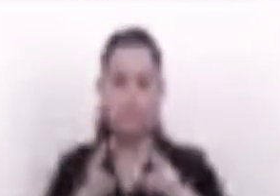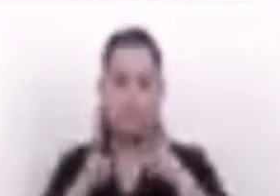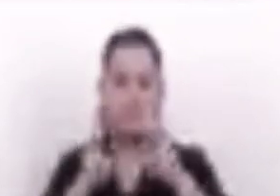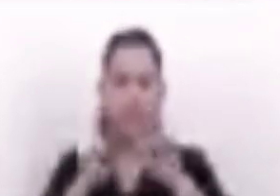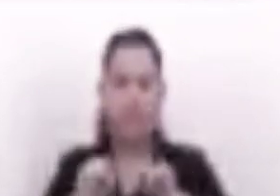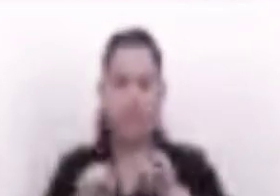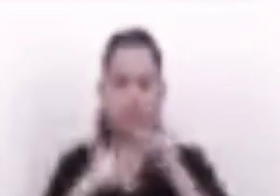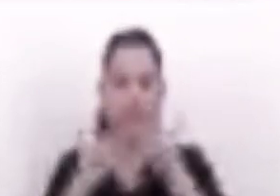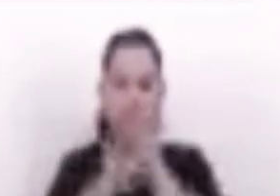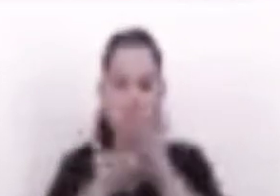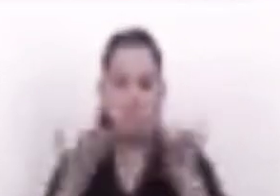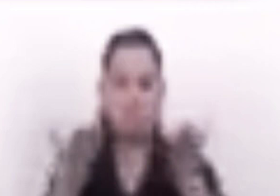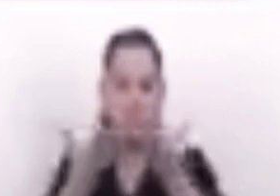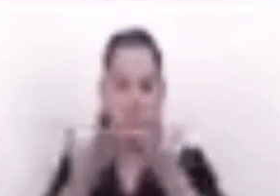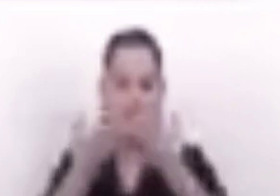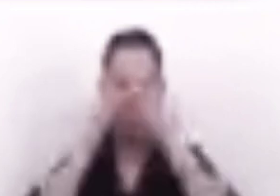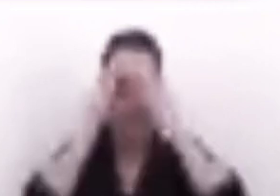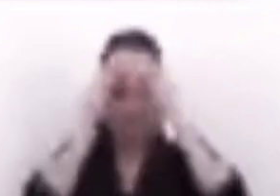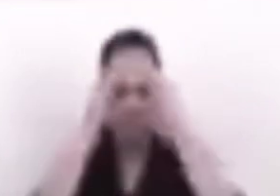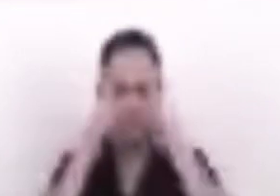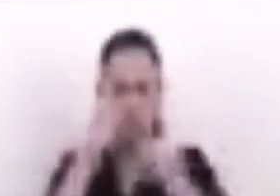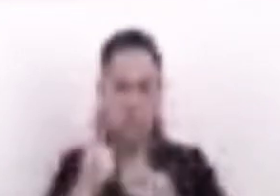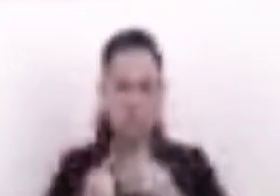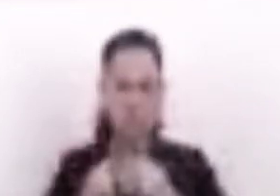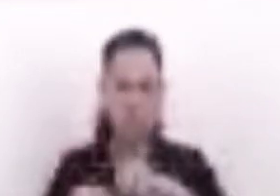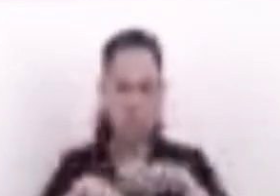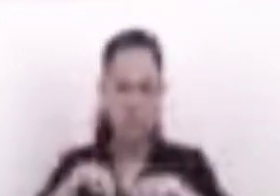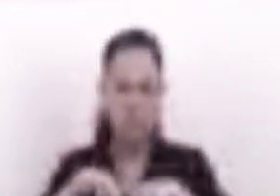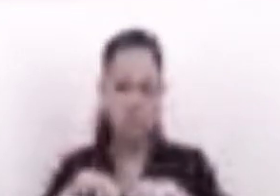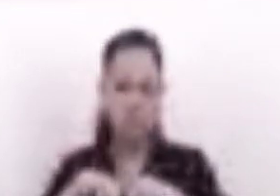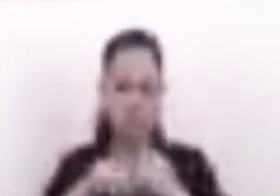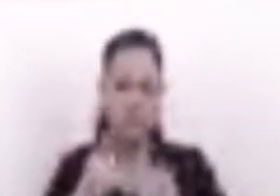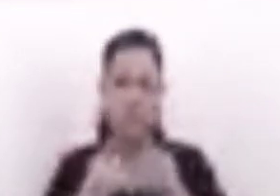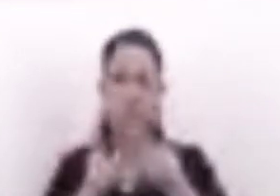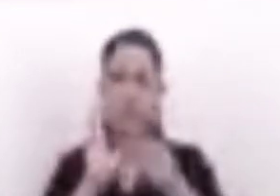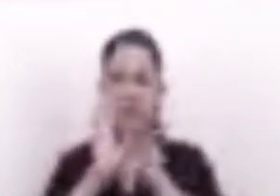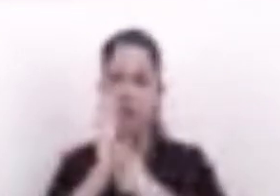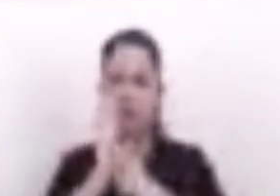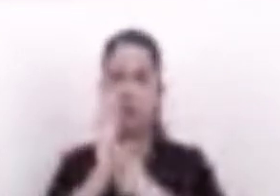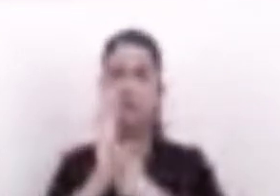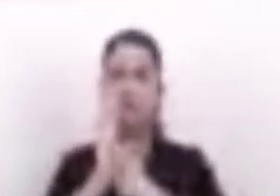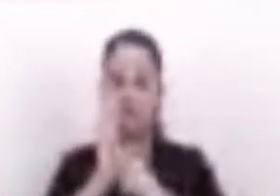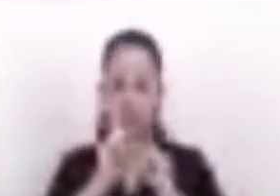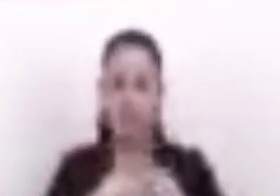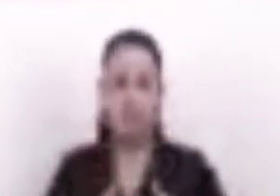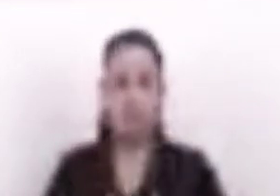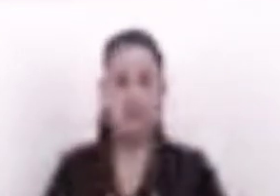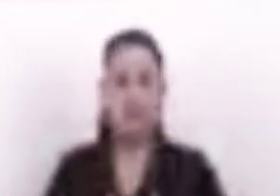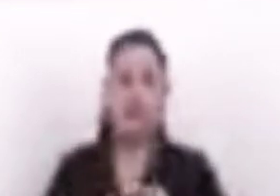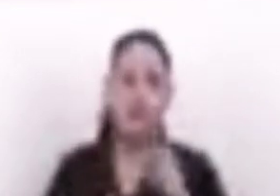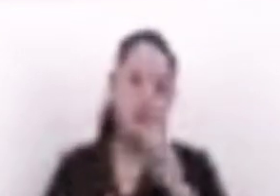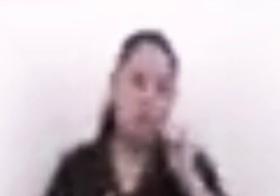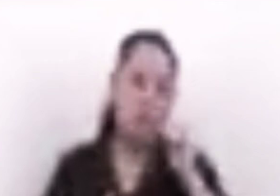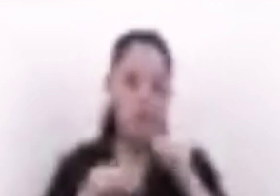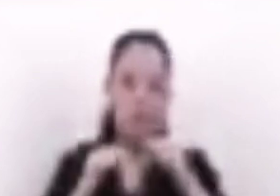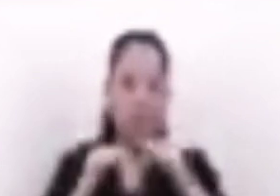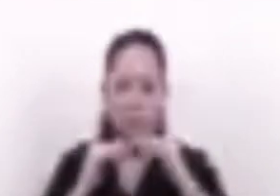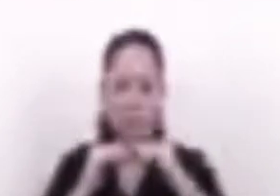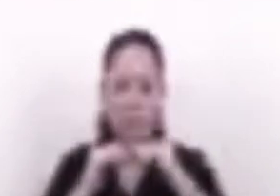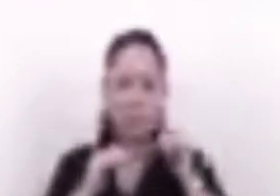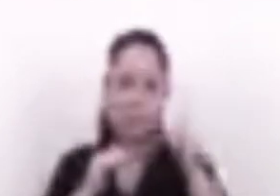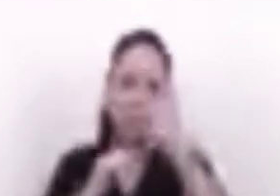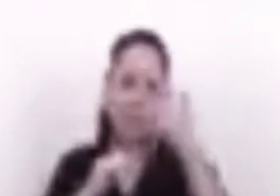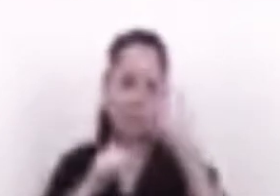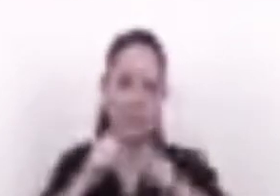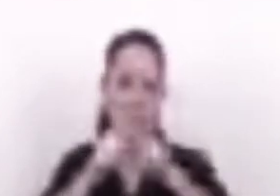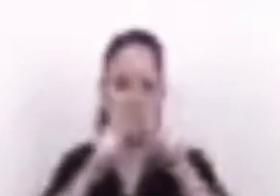le permitiría a usted decidir en qué departamento votar, en qué circunscripción votar. O también, como otro